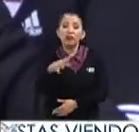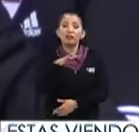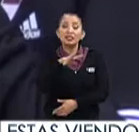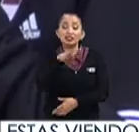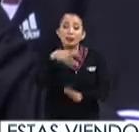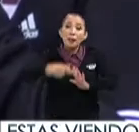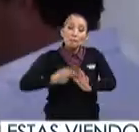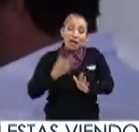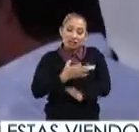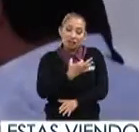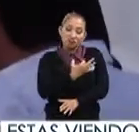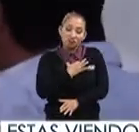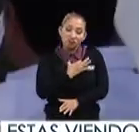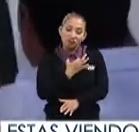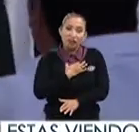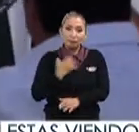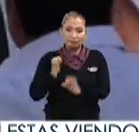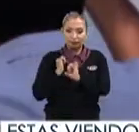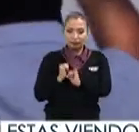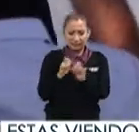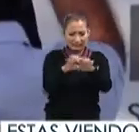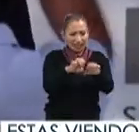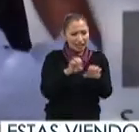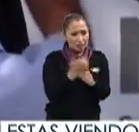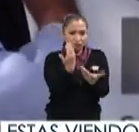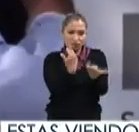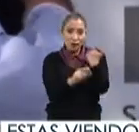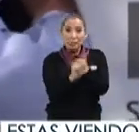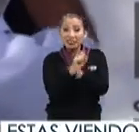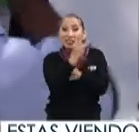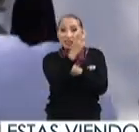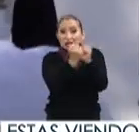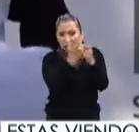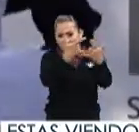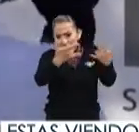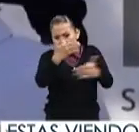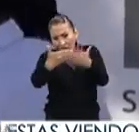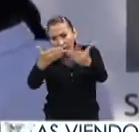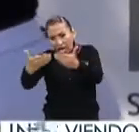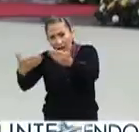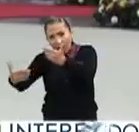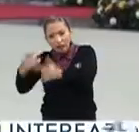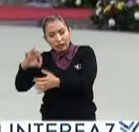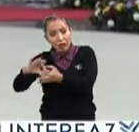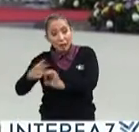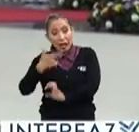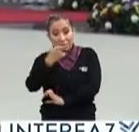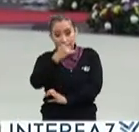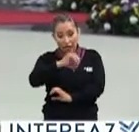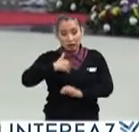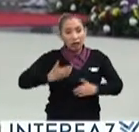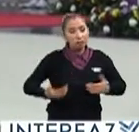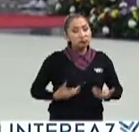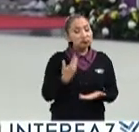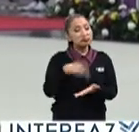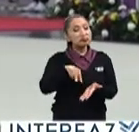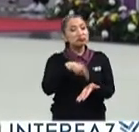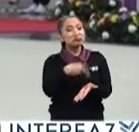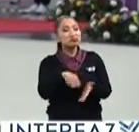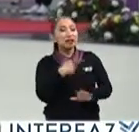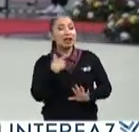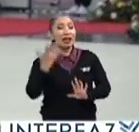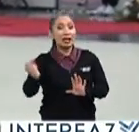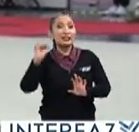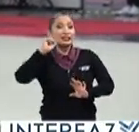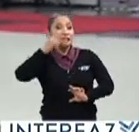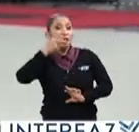19º título ya en la bolsa. La delegación más exitosa en 23 años de historia olímpica nacional. La gimnasia rítmica enmarcó el colofón del calendario